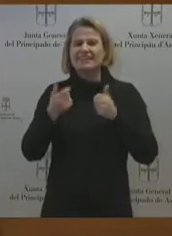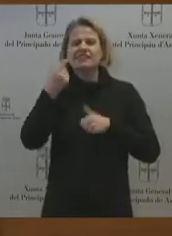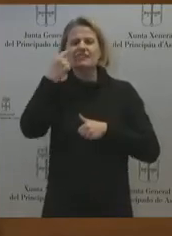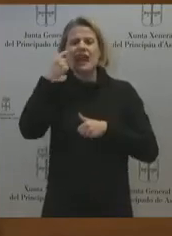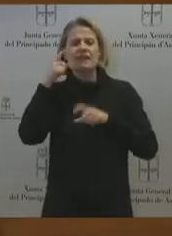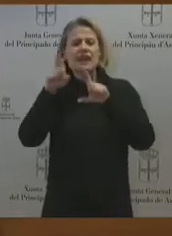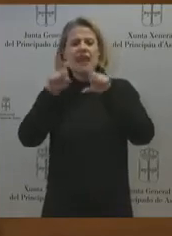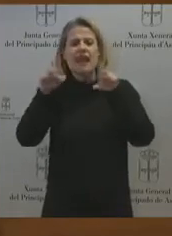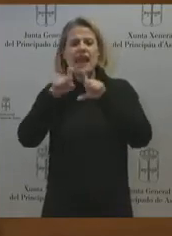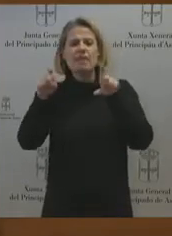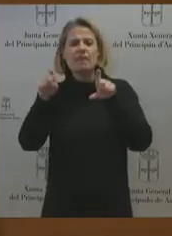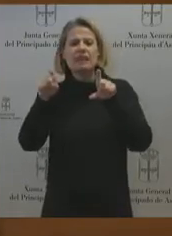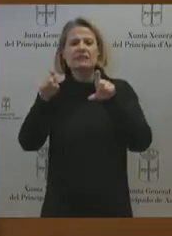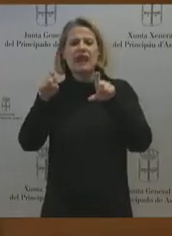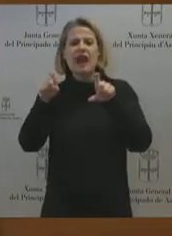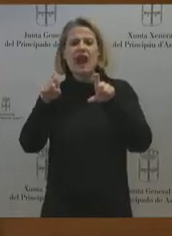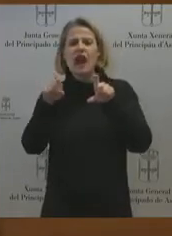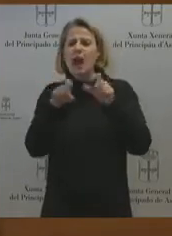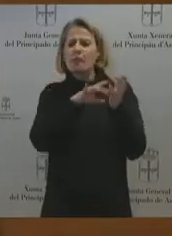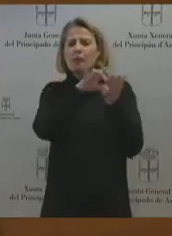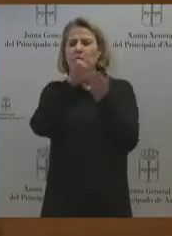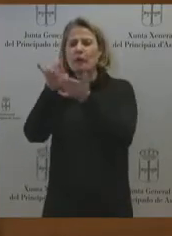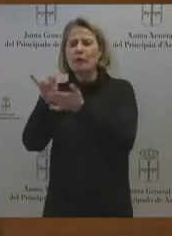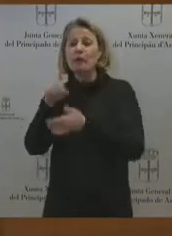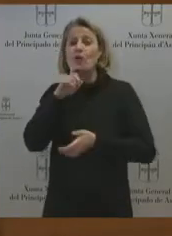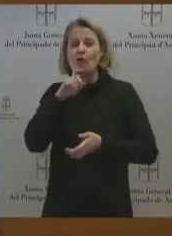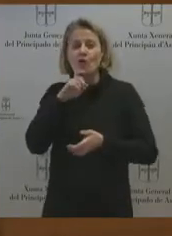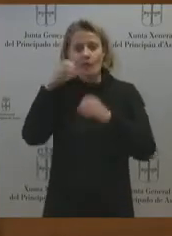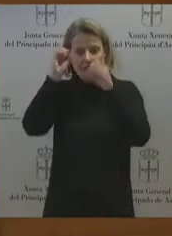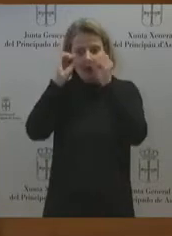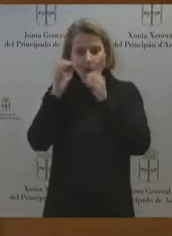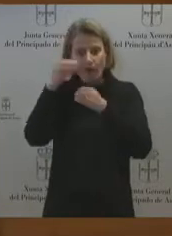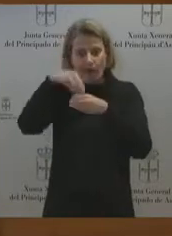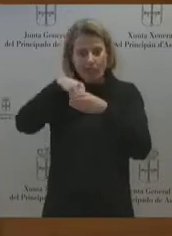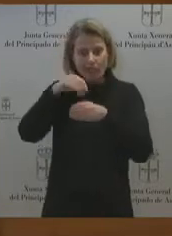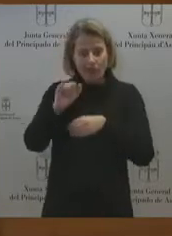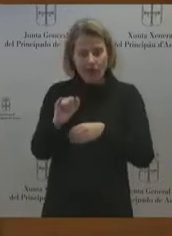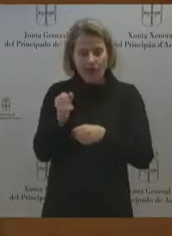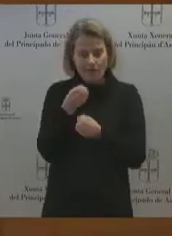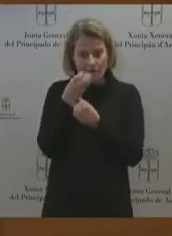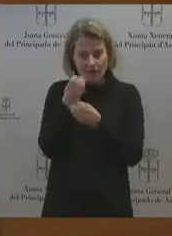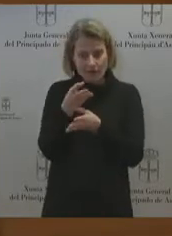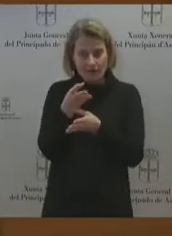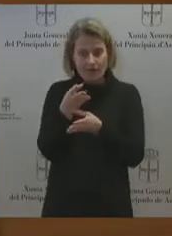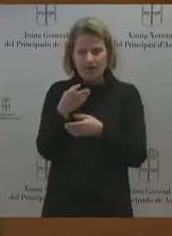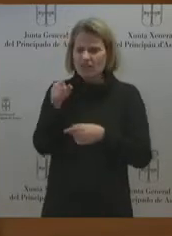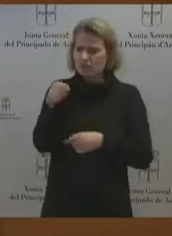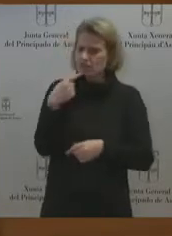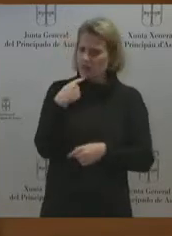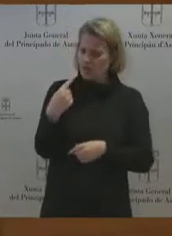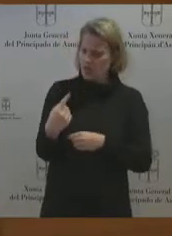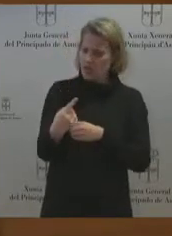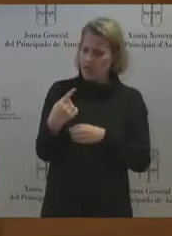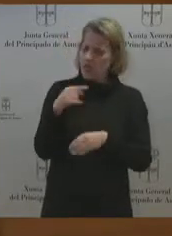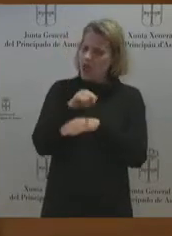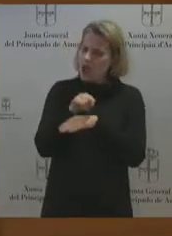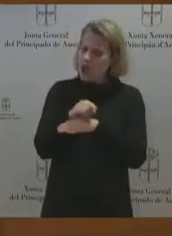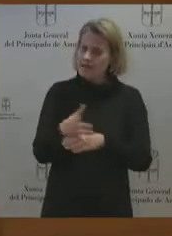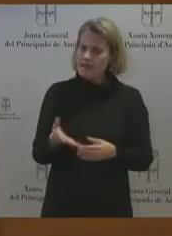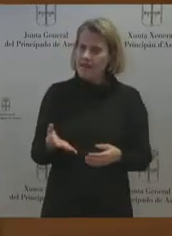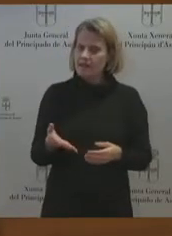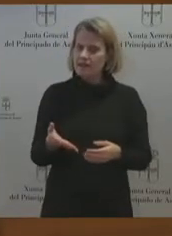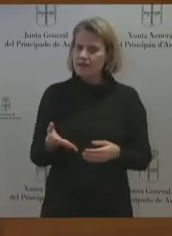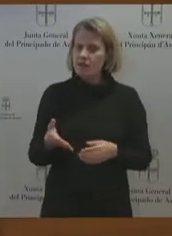Y, sin embargo, usted dice que les engañaron. Pues mire, no. El anterior consejero, el que le